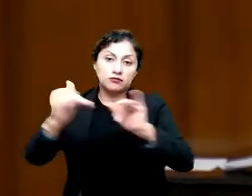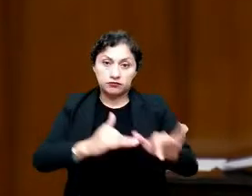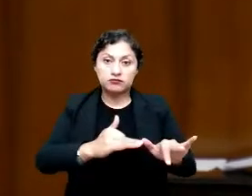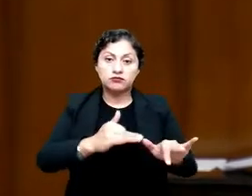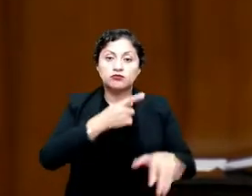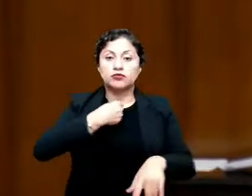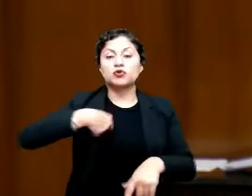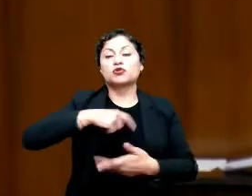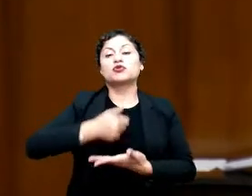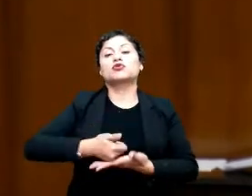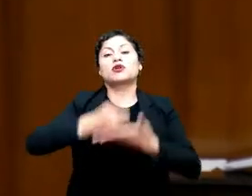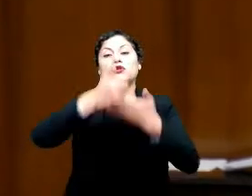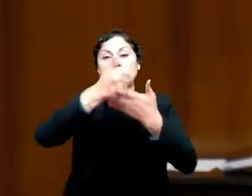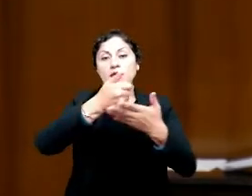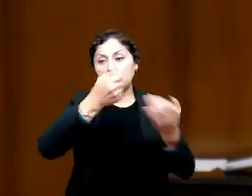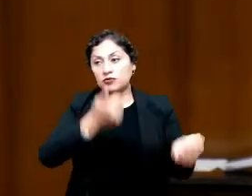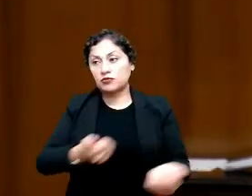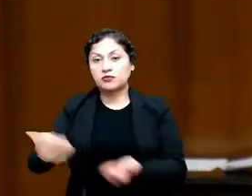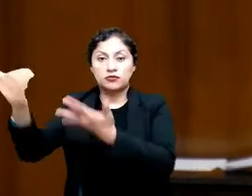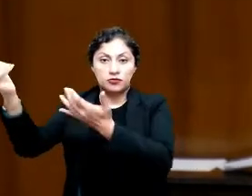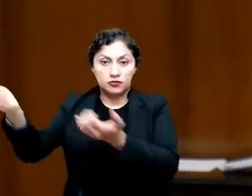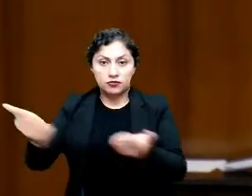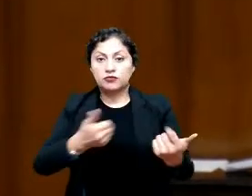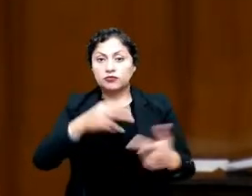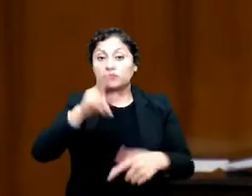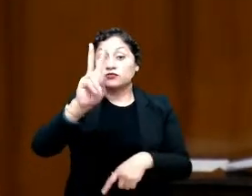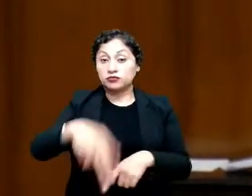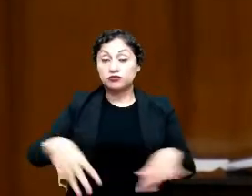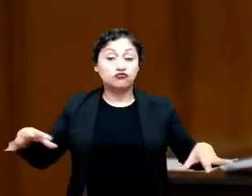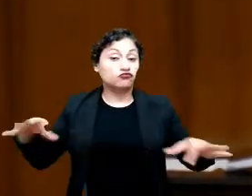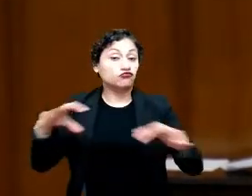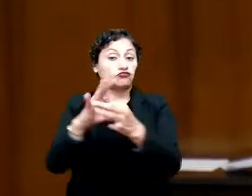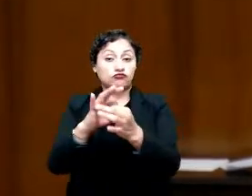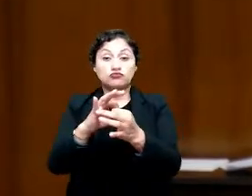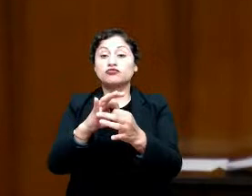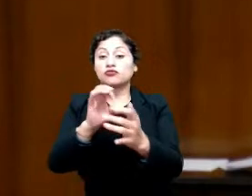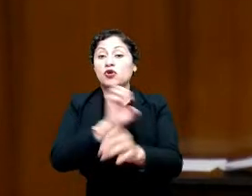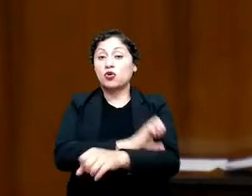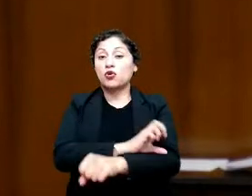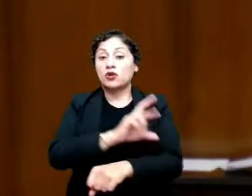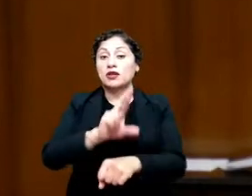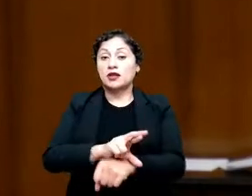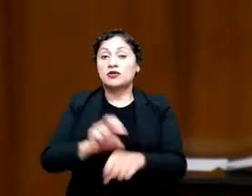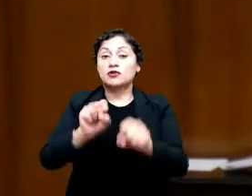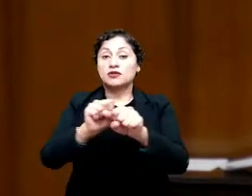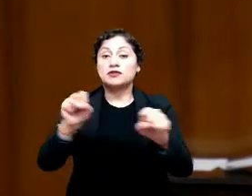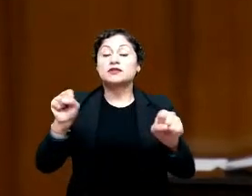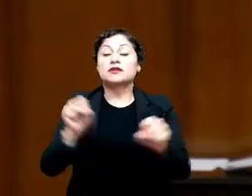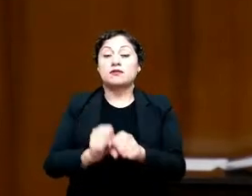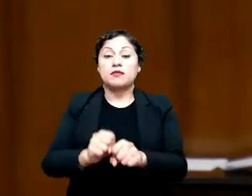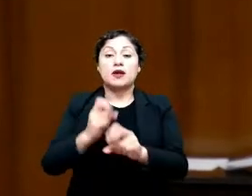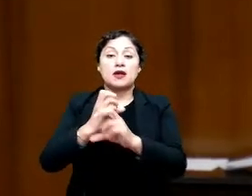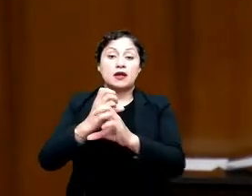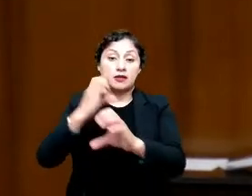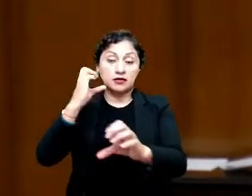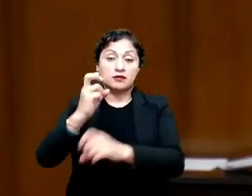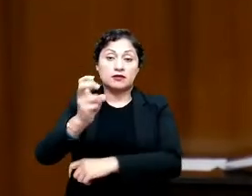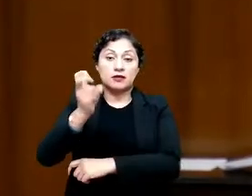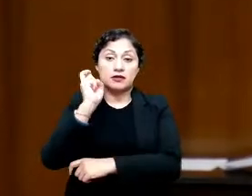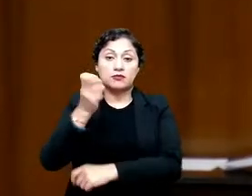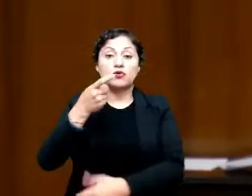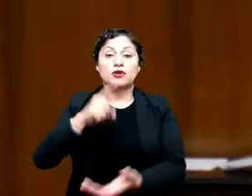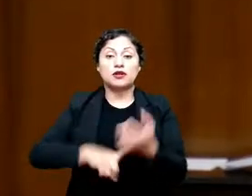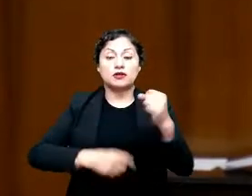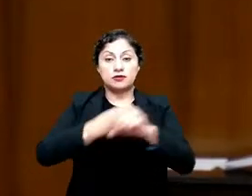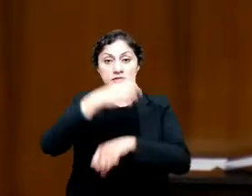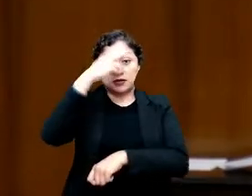lo recogemos. Eso significa un alto grado de coordinación con el sistema de transporte de nuestro estado y quiero decirles que en su